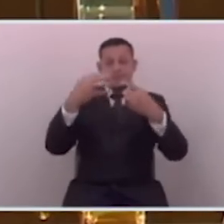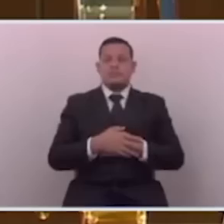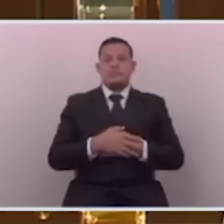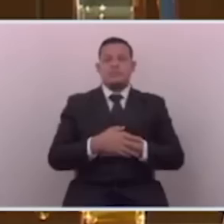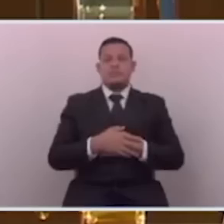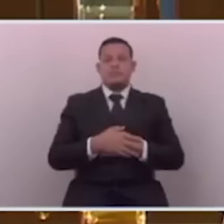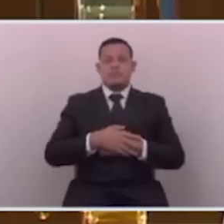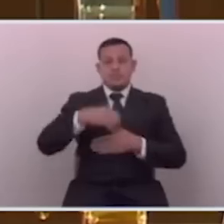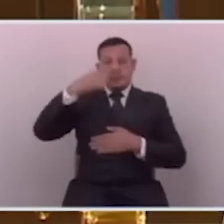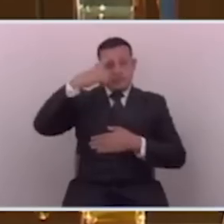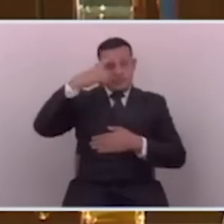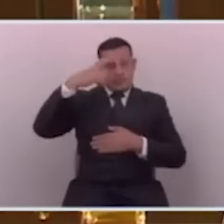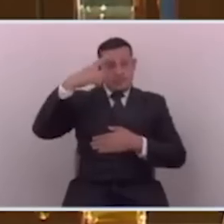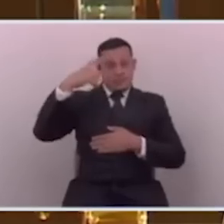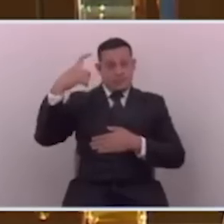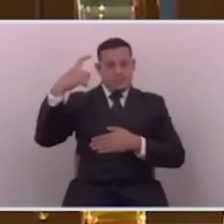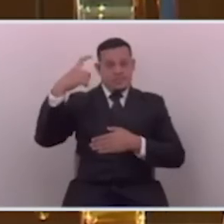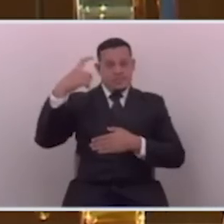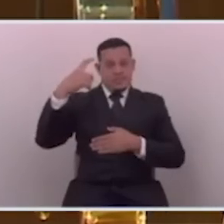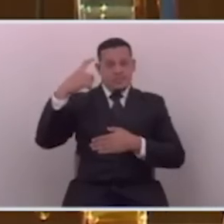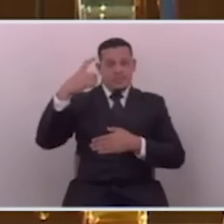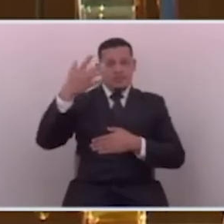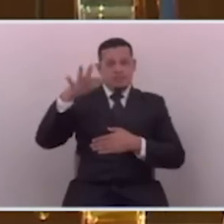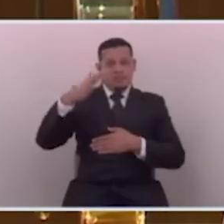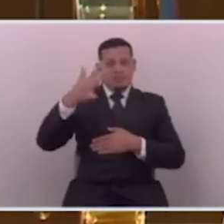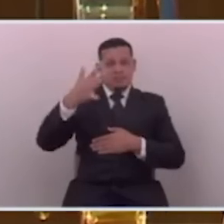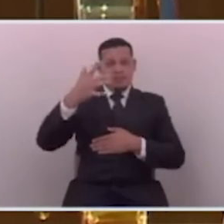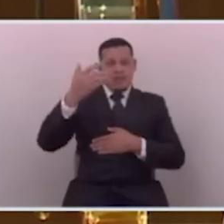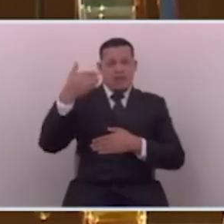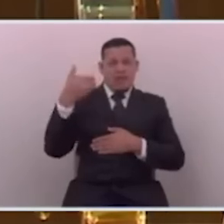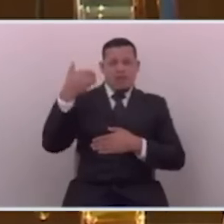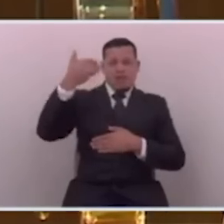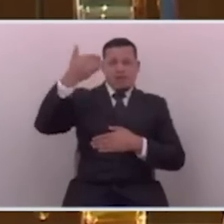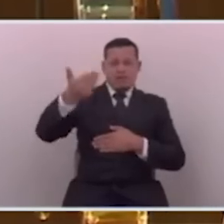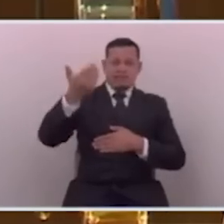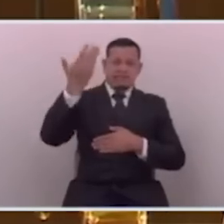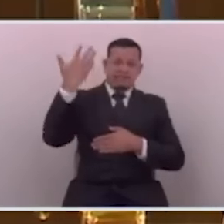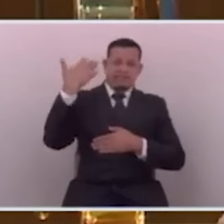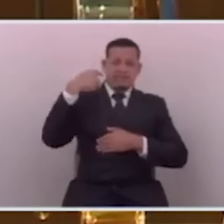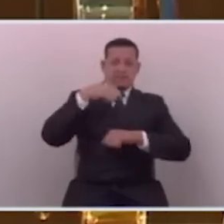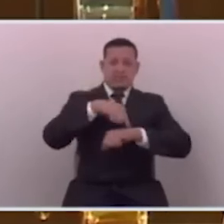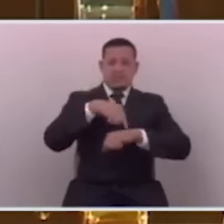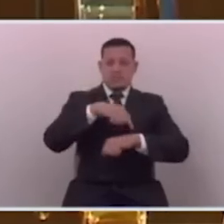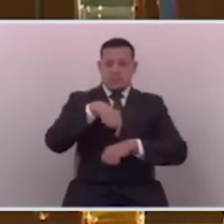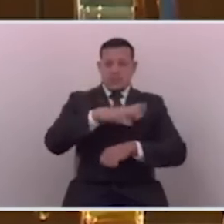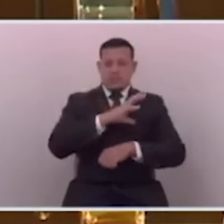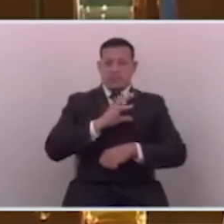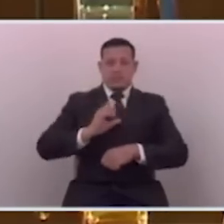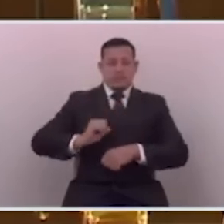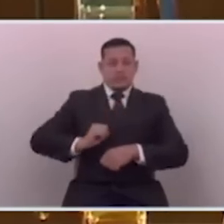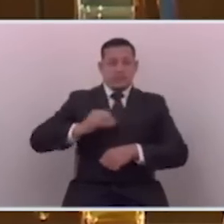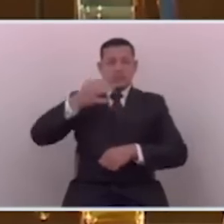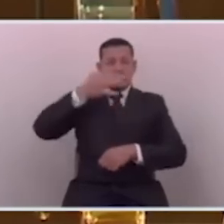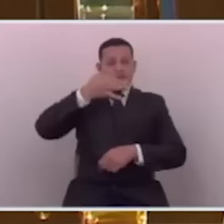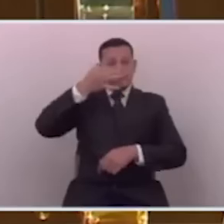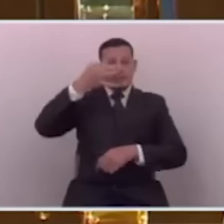especial. Recordamos que hace algunos años en nuestro país,